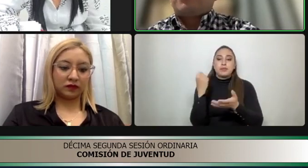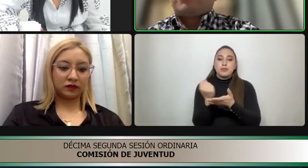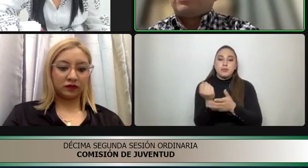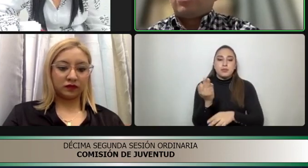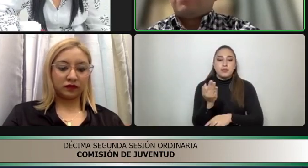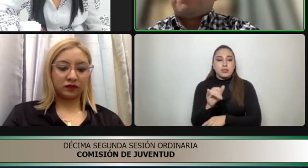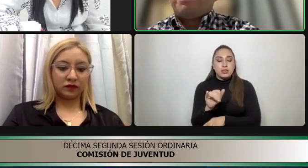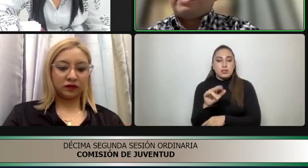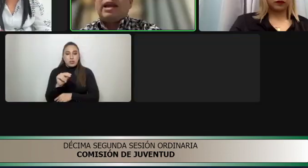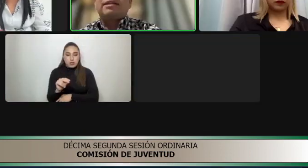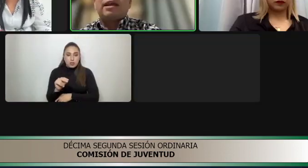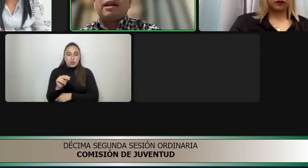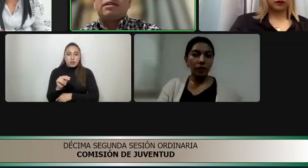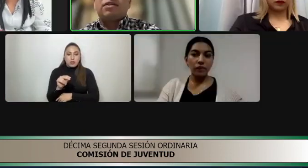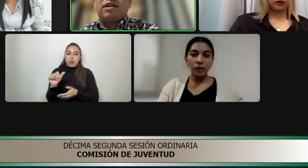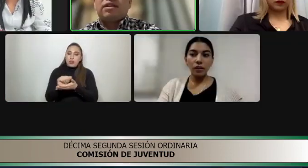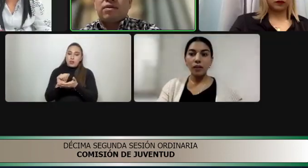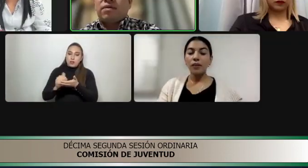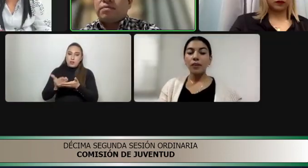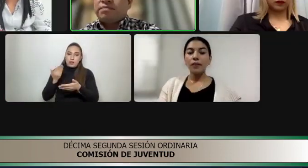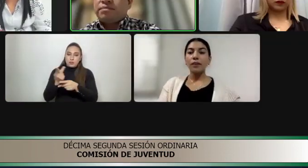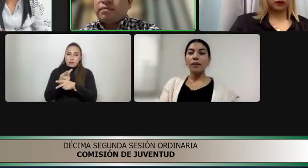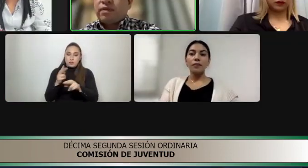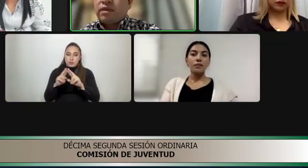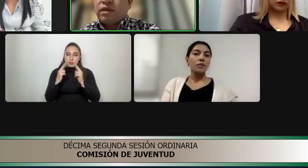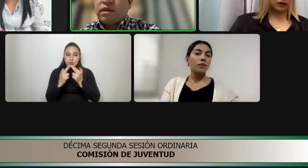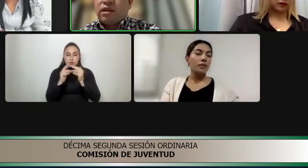caso, aprobación del acta de la sesión anterior.